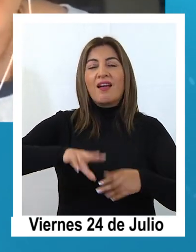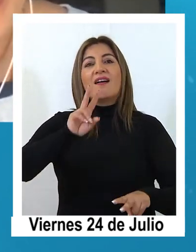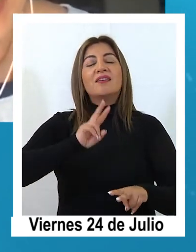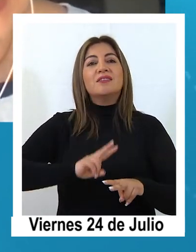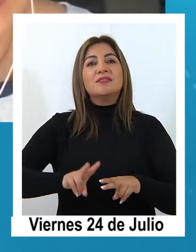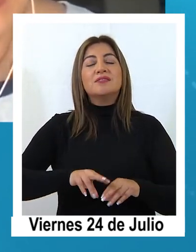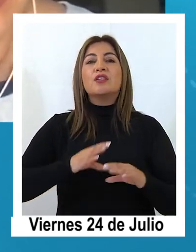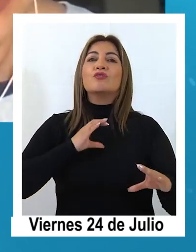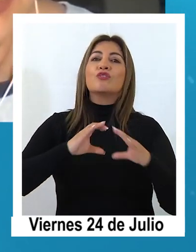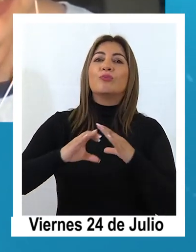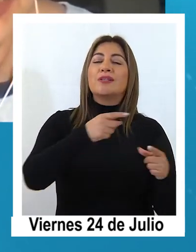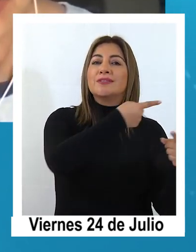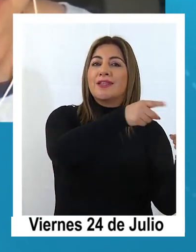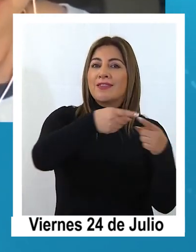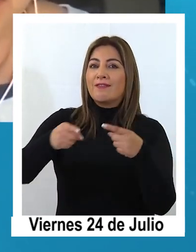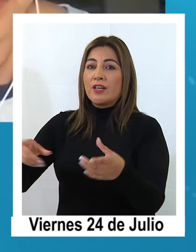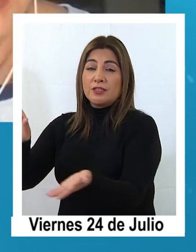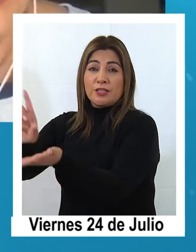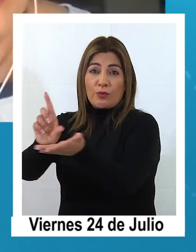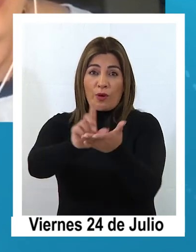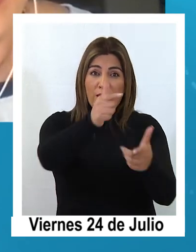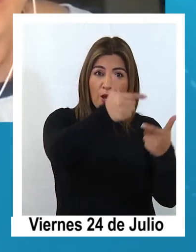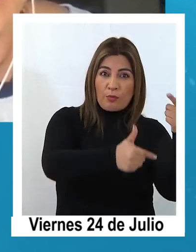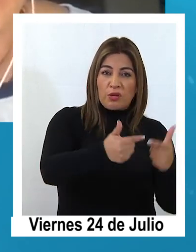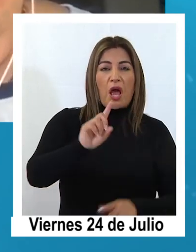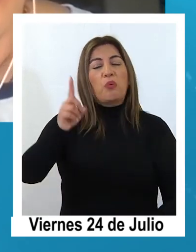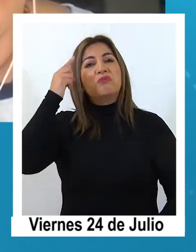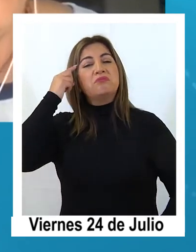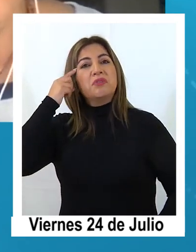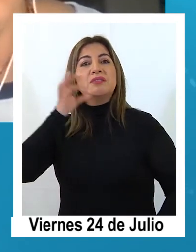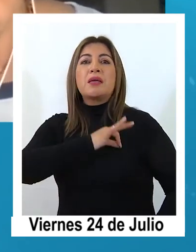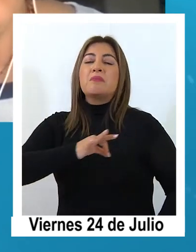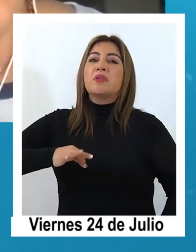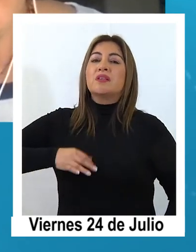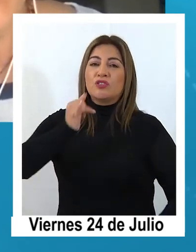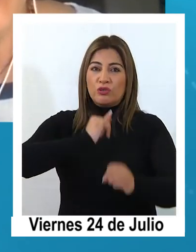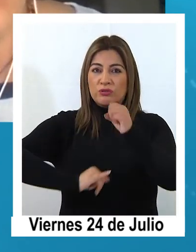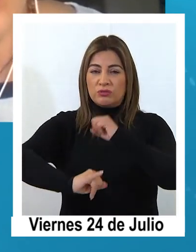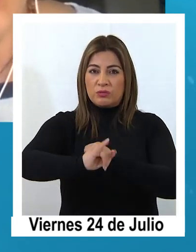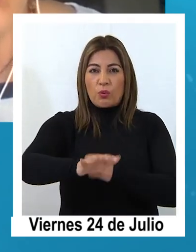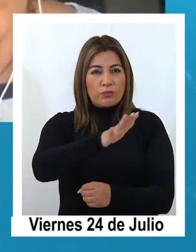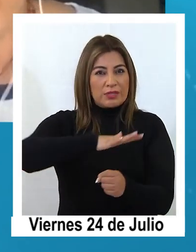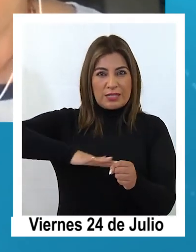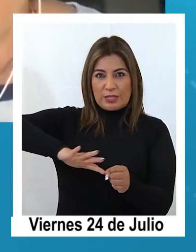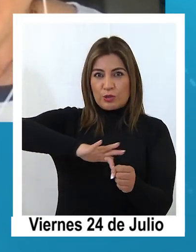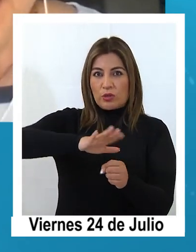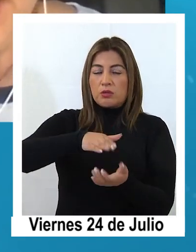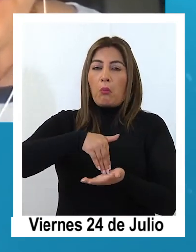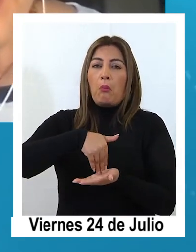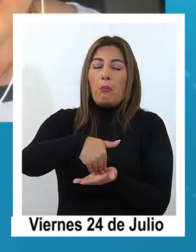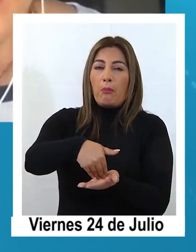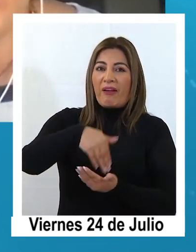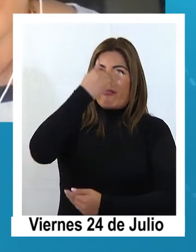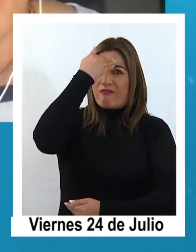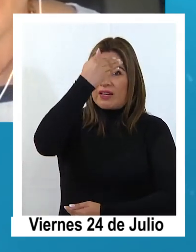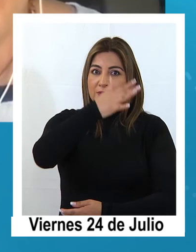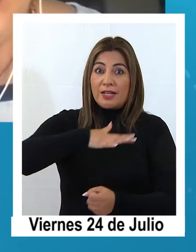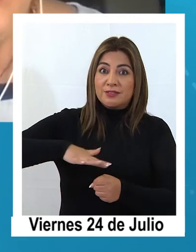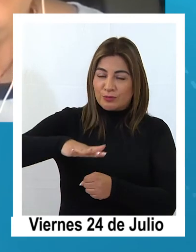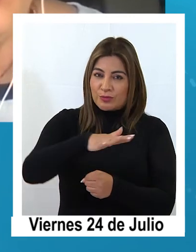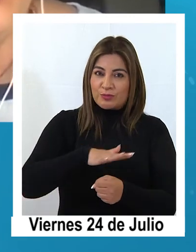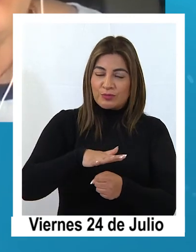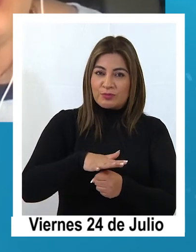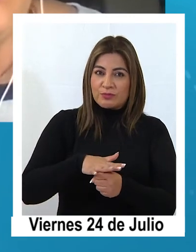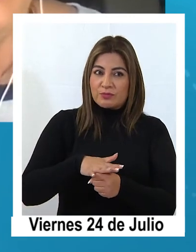hora de comunicarse entre los distintos sectores. Hay quienes hablan que el ministro del Interior estaría en una situación muy débil frente a todo esto,